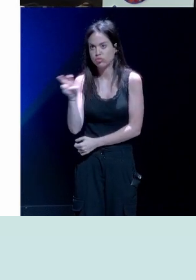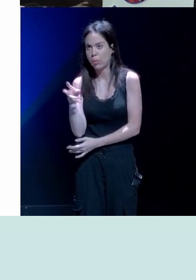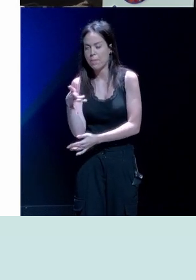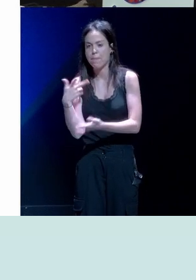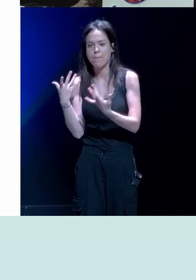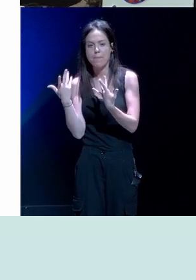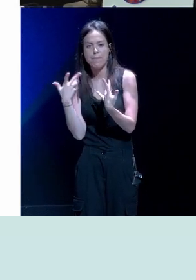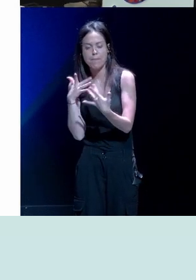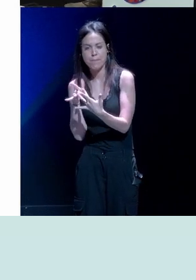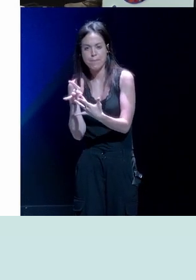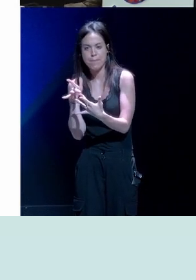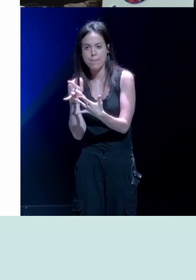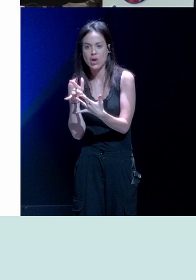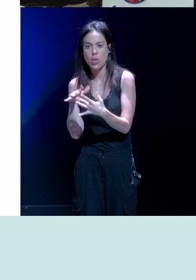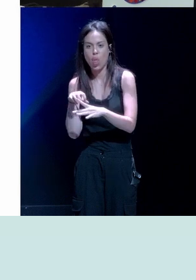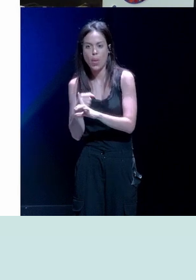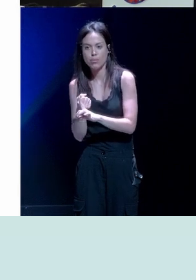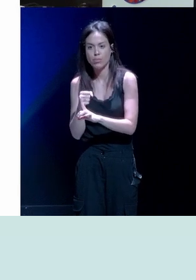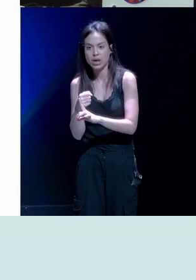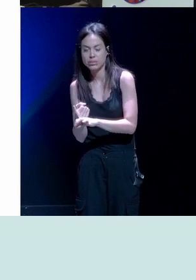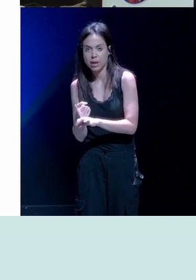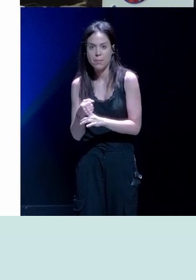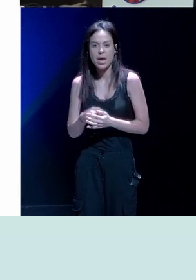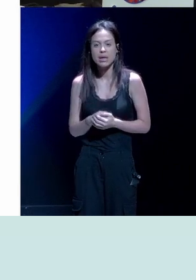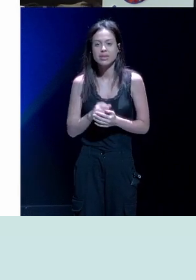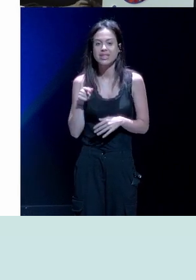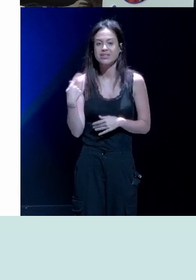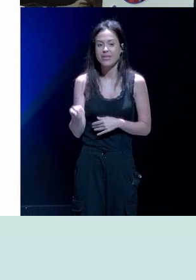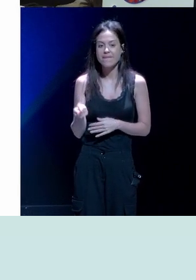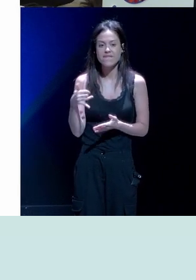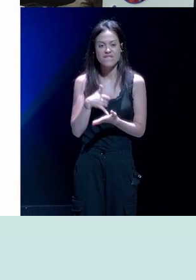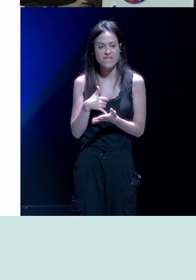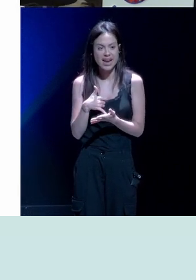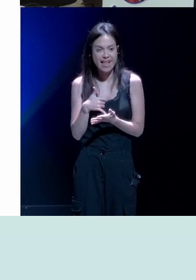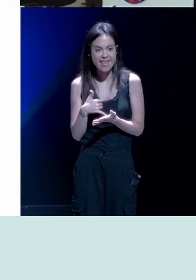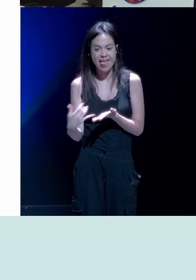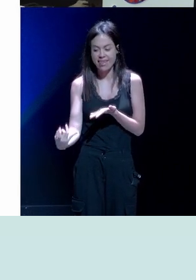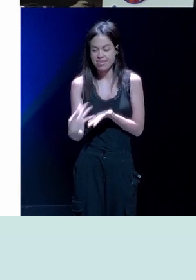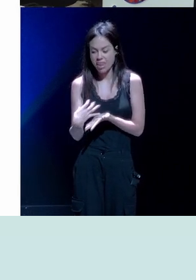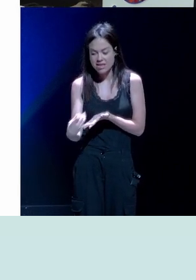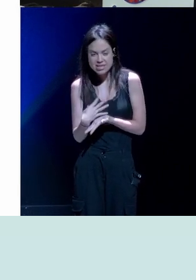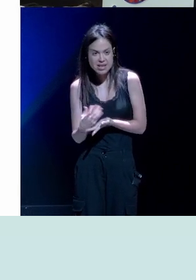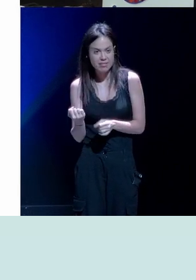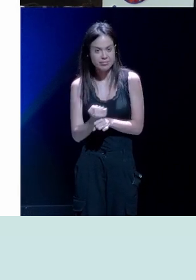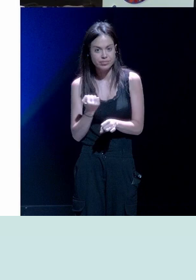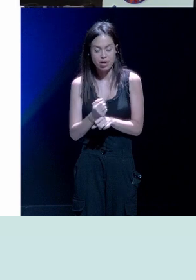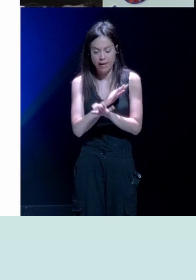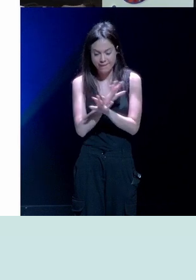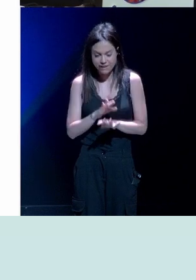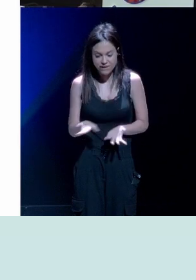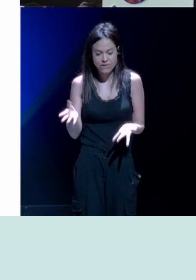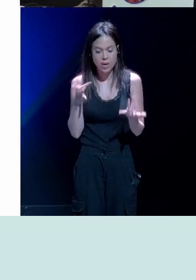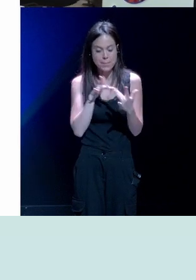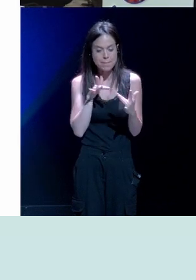Estamos en situación de precariedad profesional, de desempleo, que nos hace más frágiles económicamente, que nos llevan a vínculos que